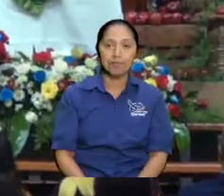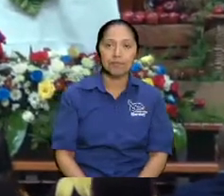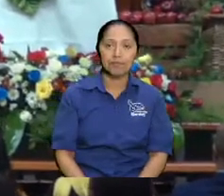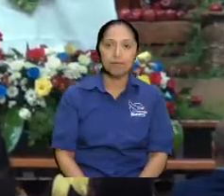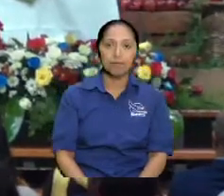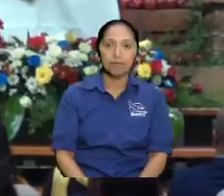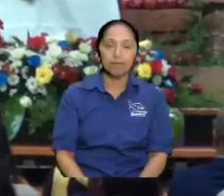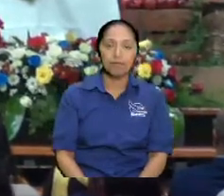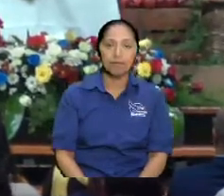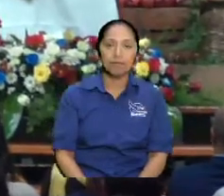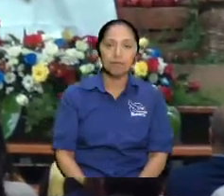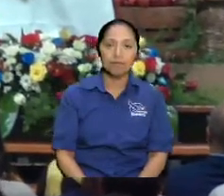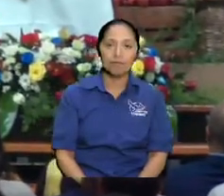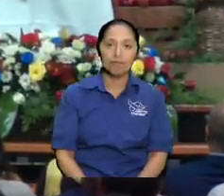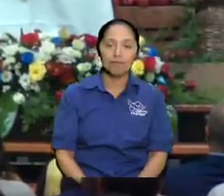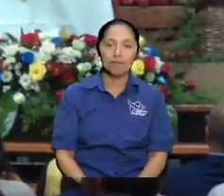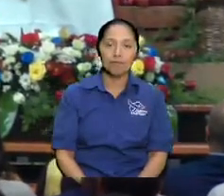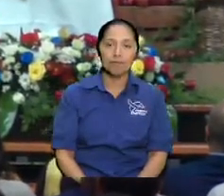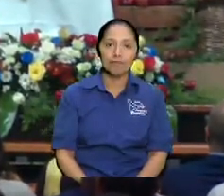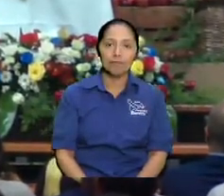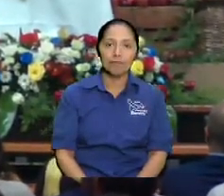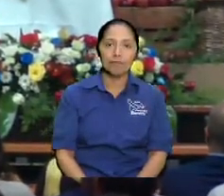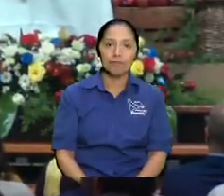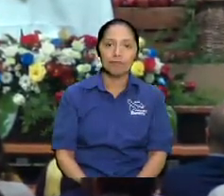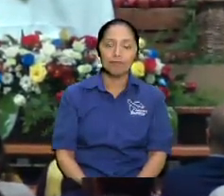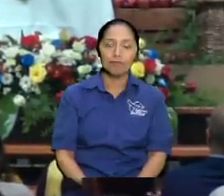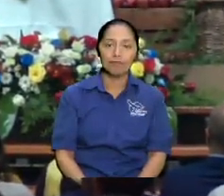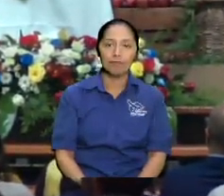Ay, Dios mío, me meto en líos, pero ahí le va.